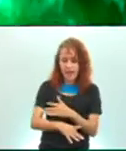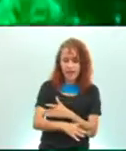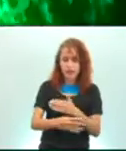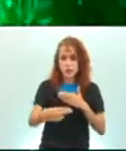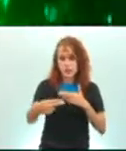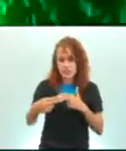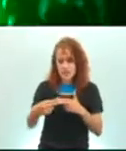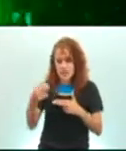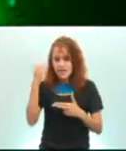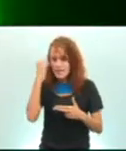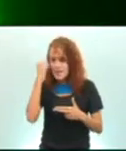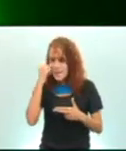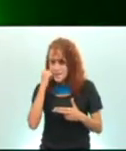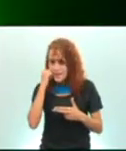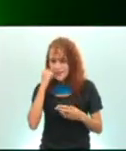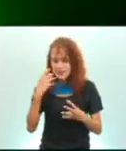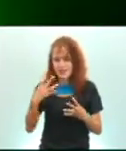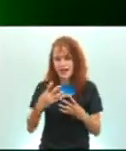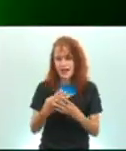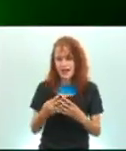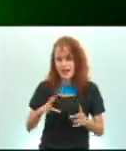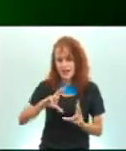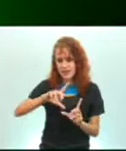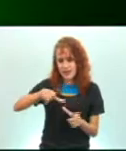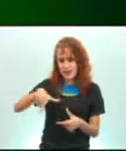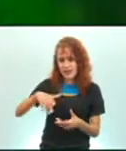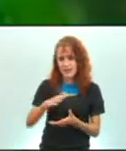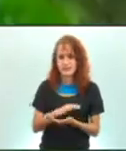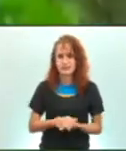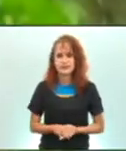acercarse más a la superficie de la Tierra.